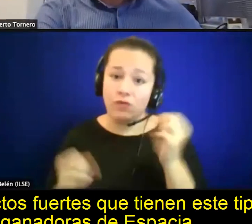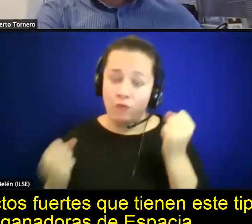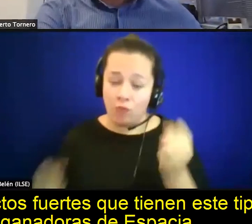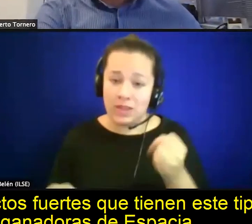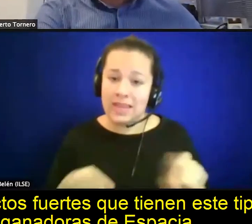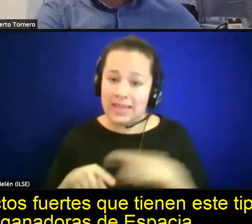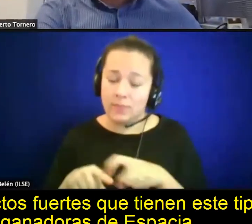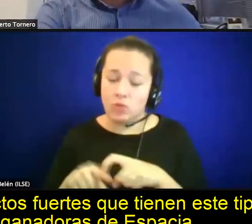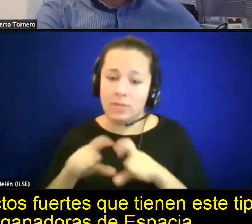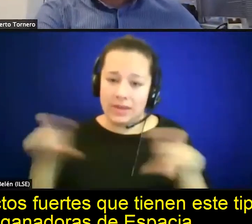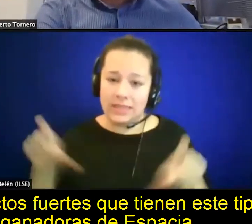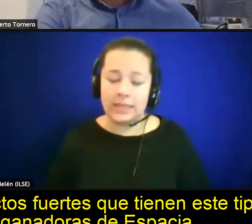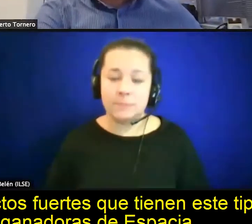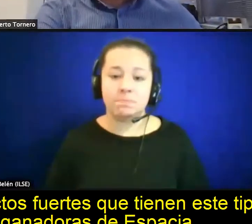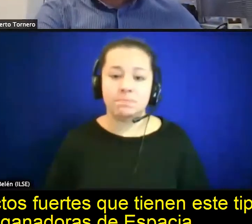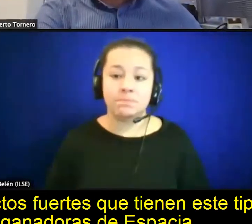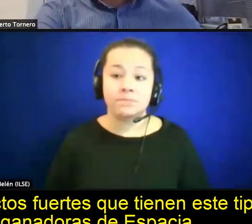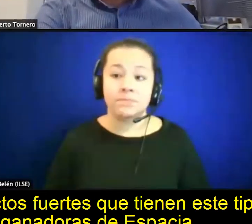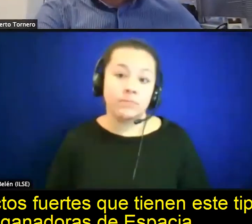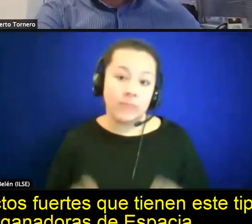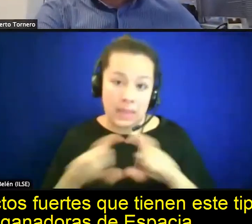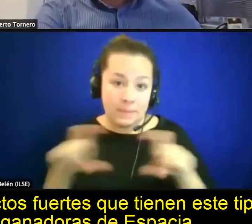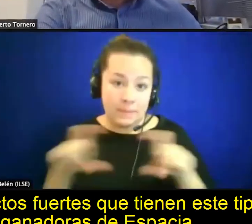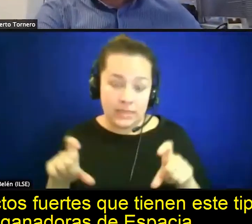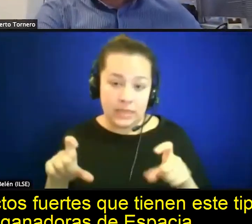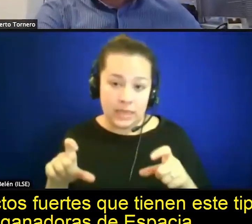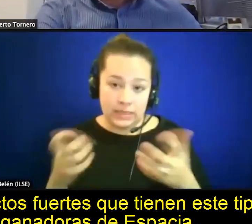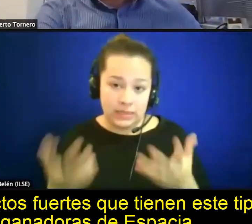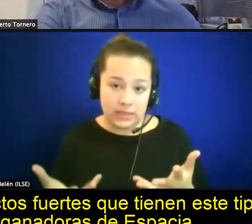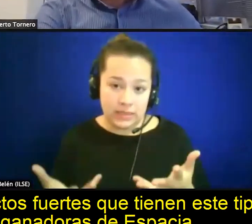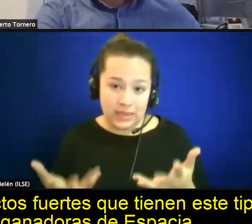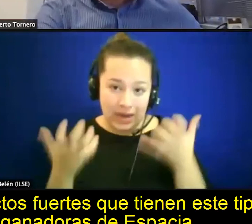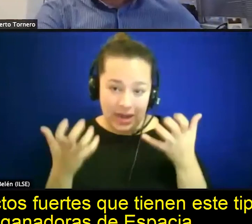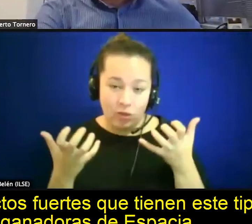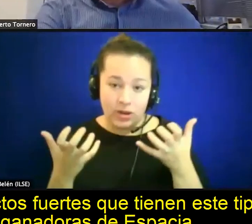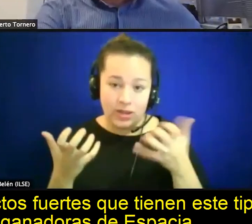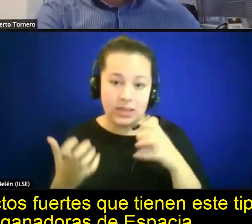de empresas, ¿no? Las empresas que han salido ganadoras de Espacia.